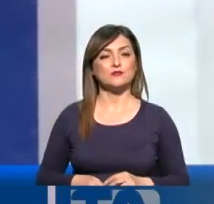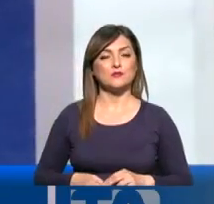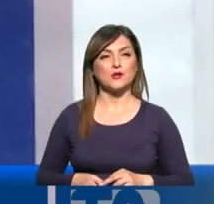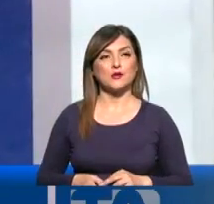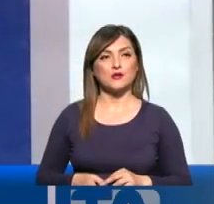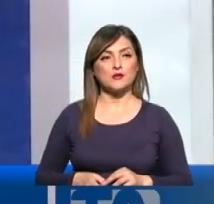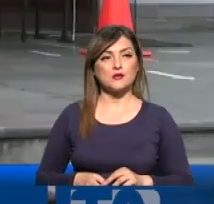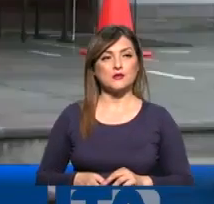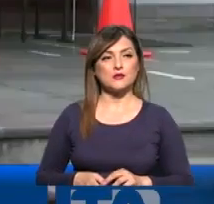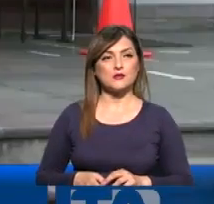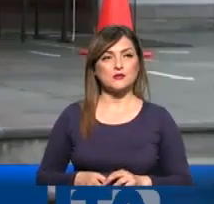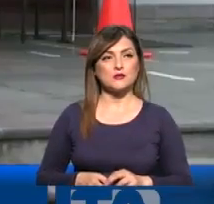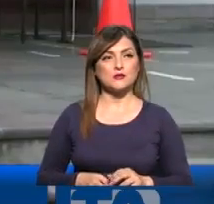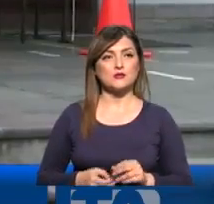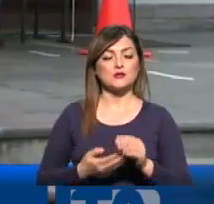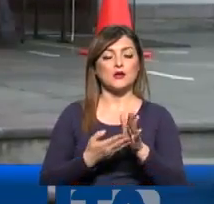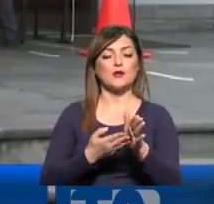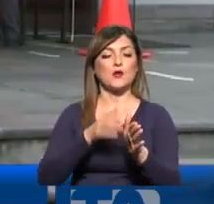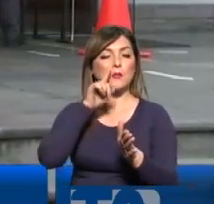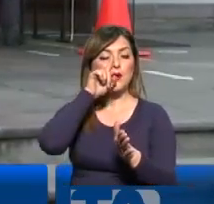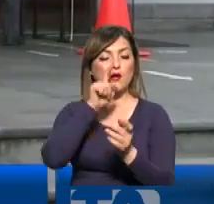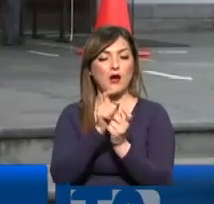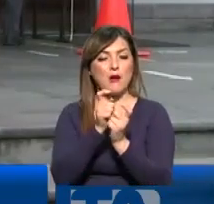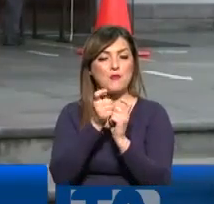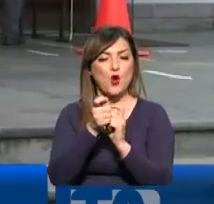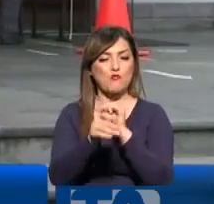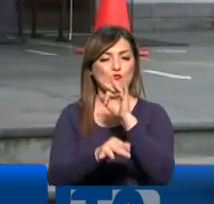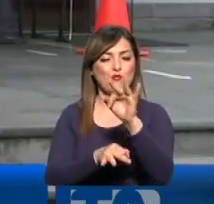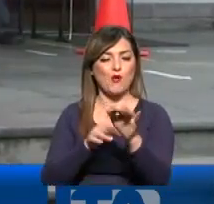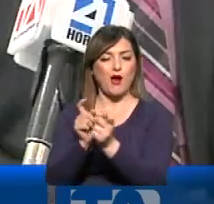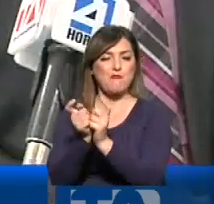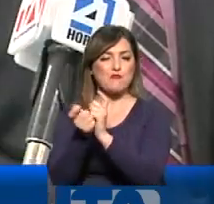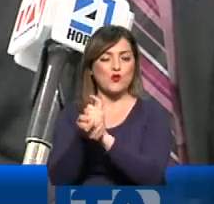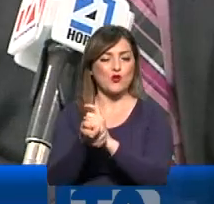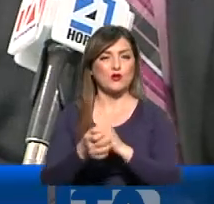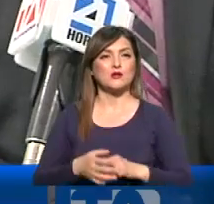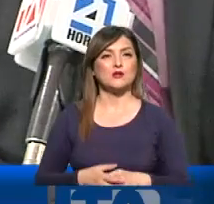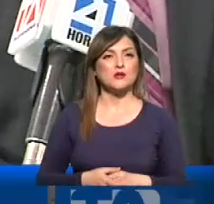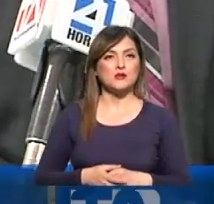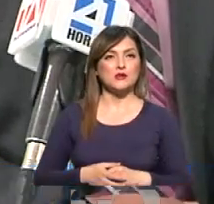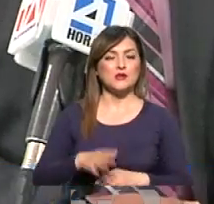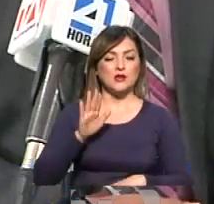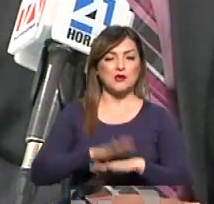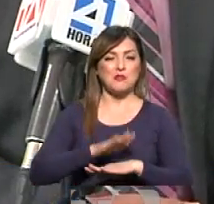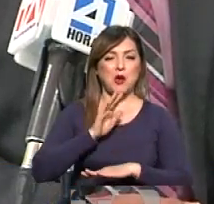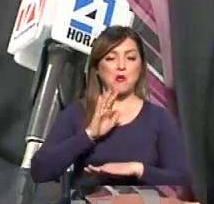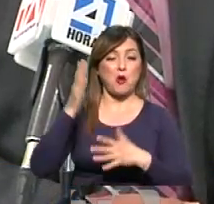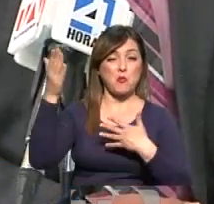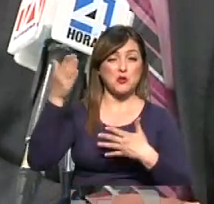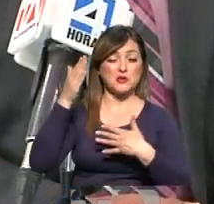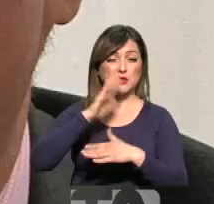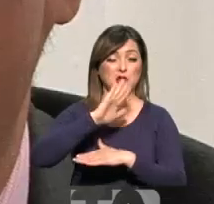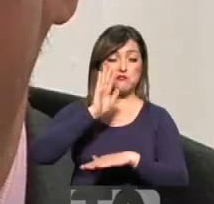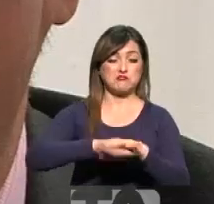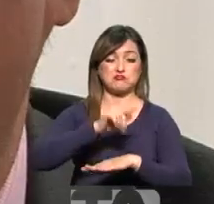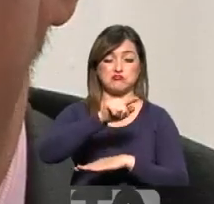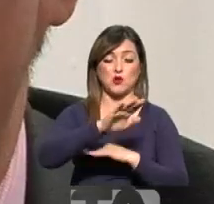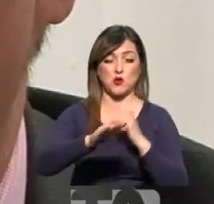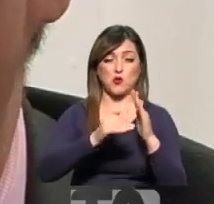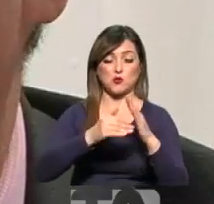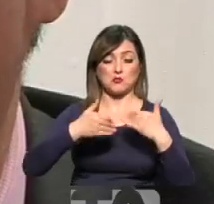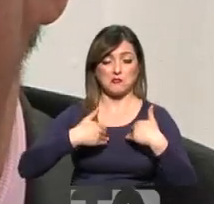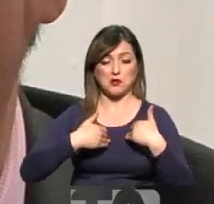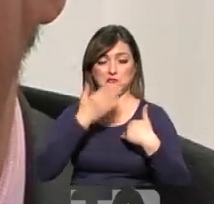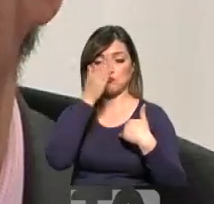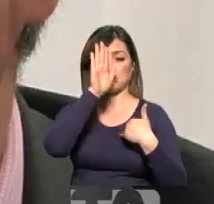para la rotación de personal, por ejemplo, y está dispuesto a enfrentar, dice, las acusaciones políticas o penales que